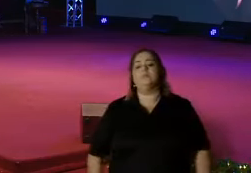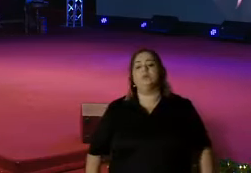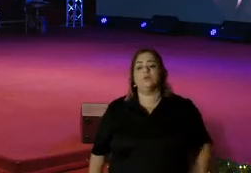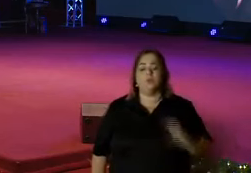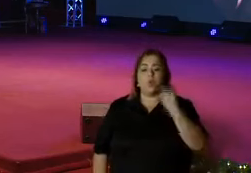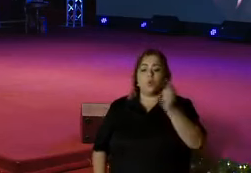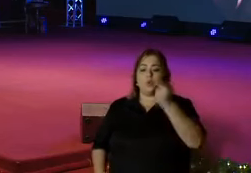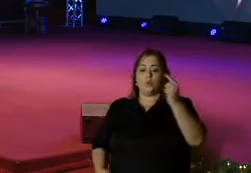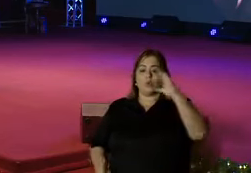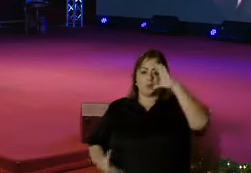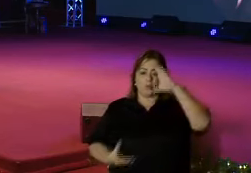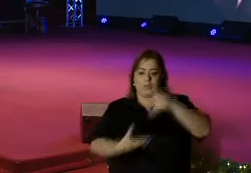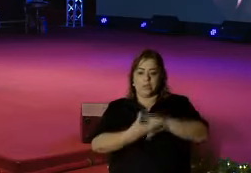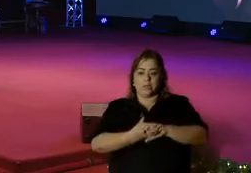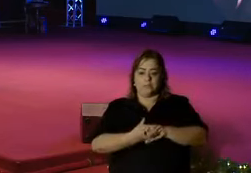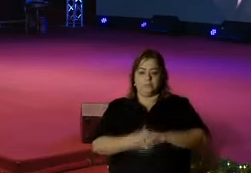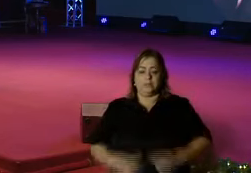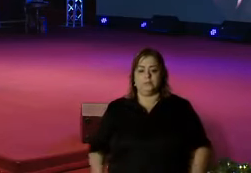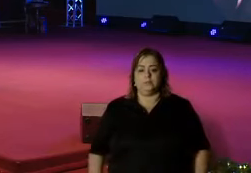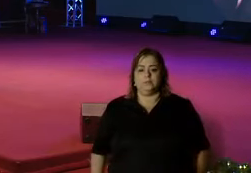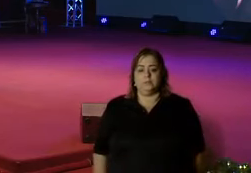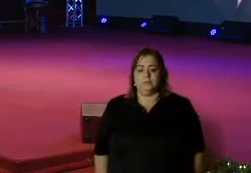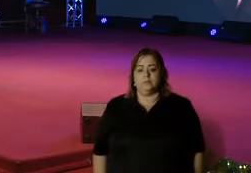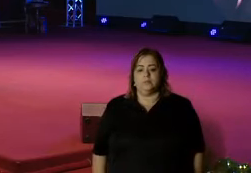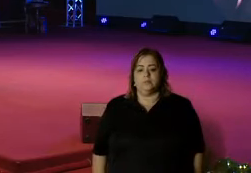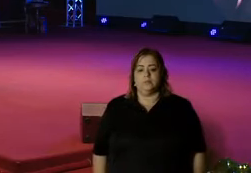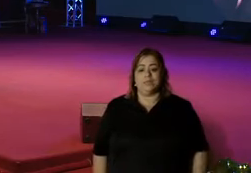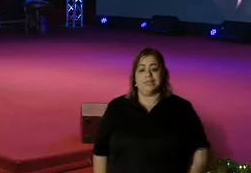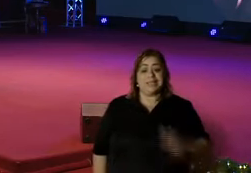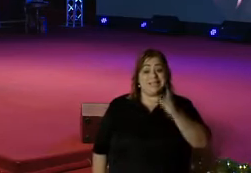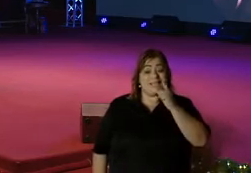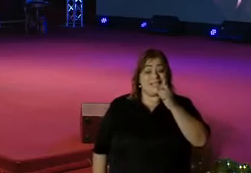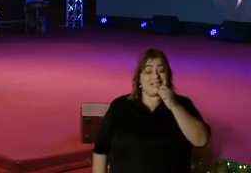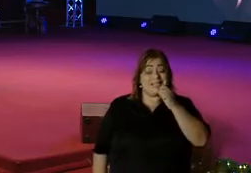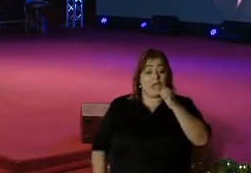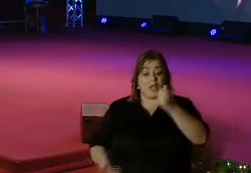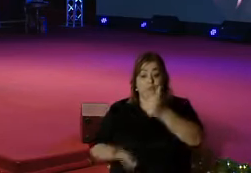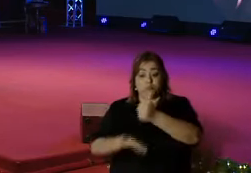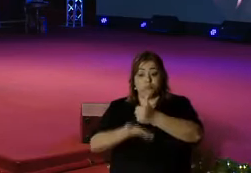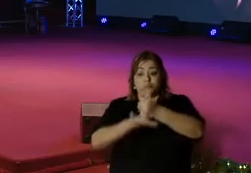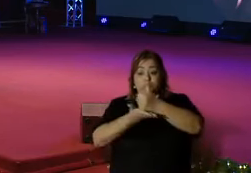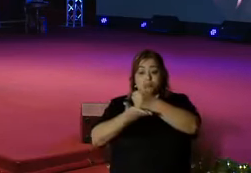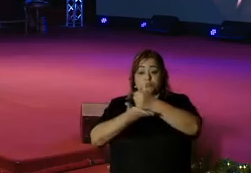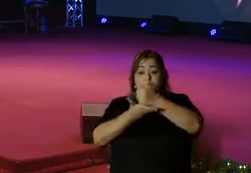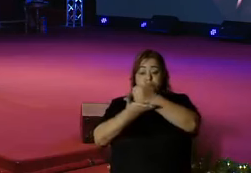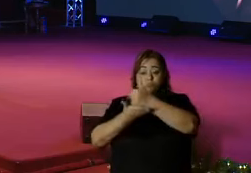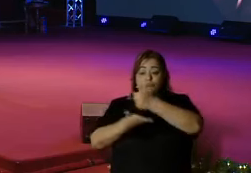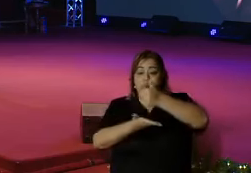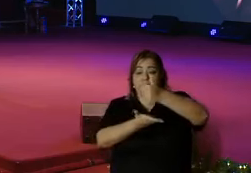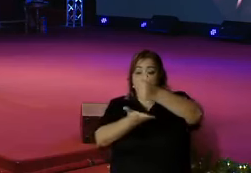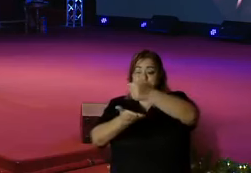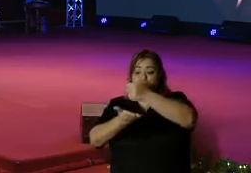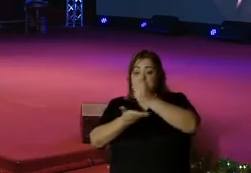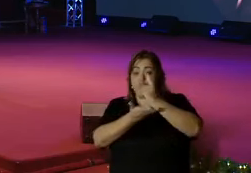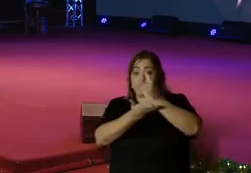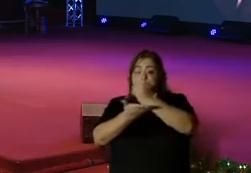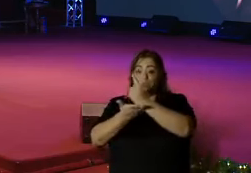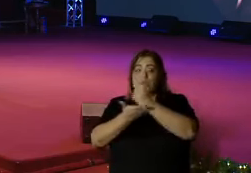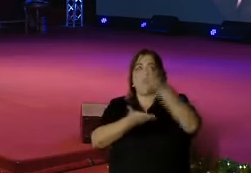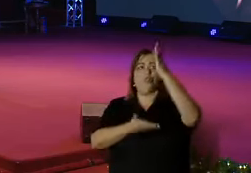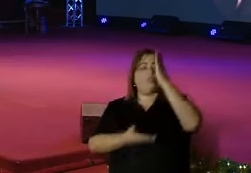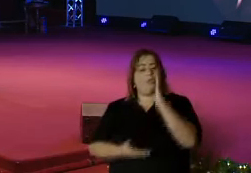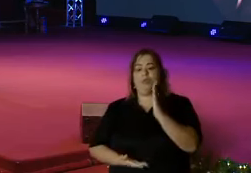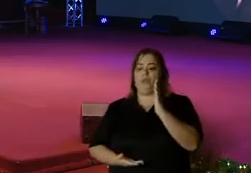Solo cree. Lo que nos sostiene es la fe. Lo que nos sostiene es saber que tenemos un Dios tan grande y